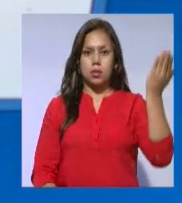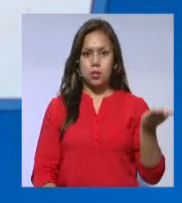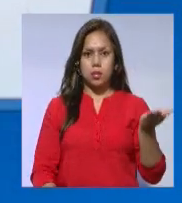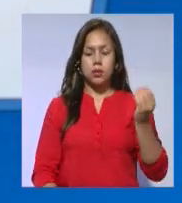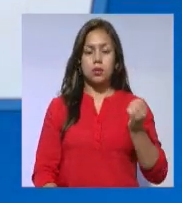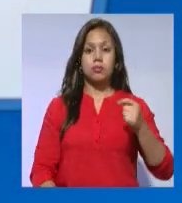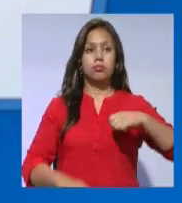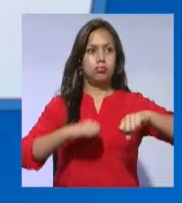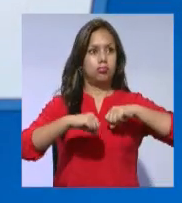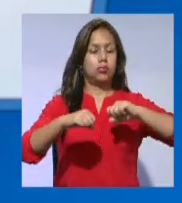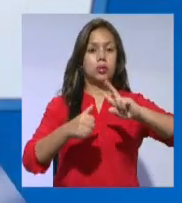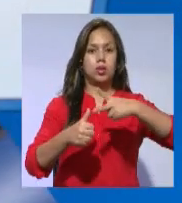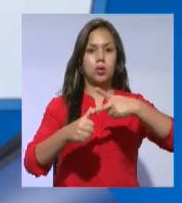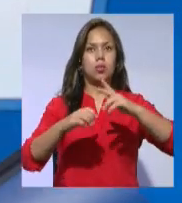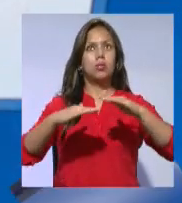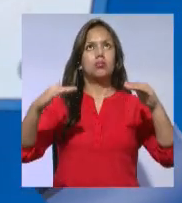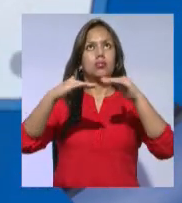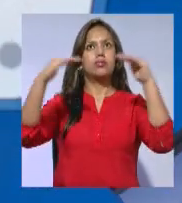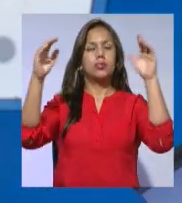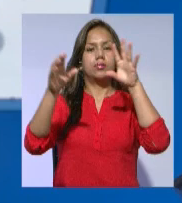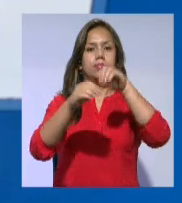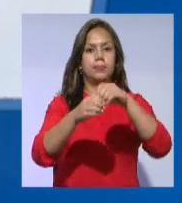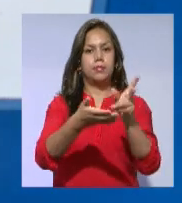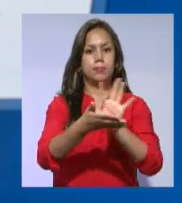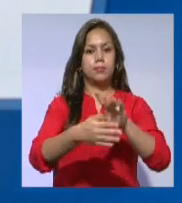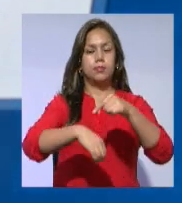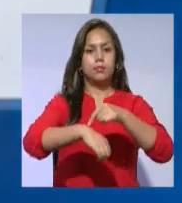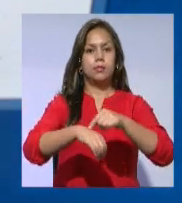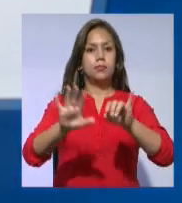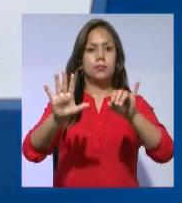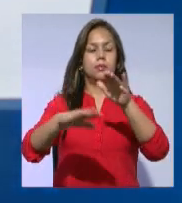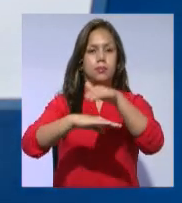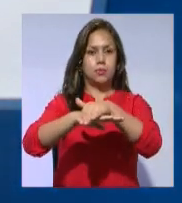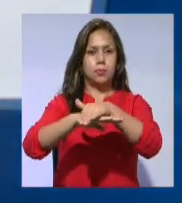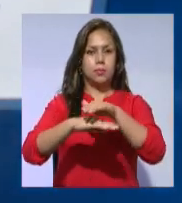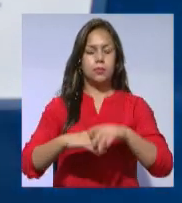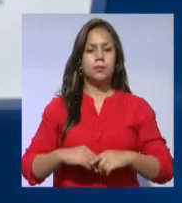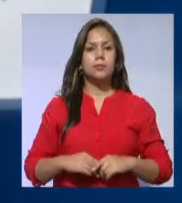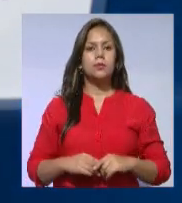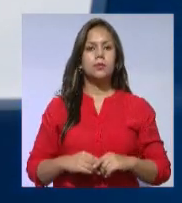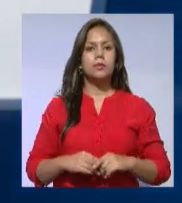esto en el segundo piso del palacio legislativo a las 18 horas